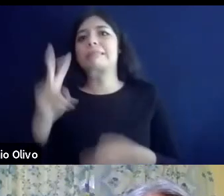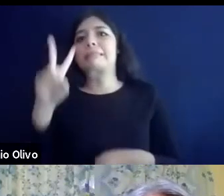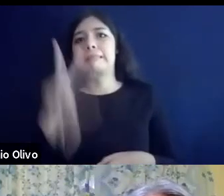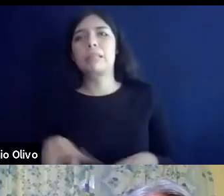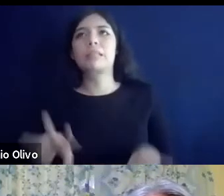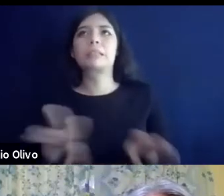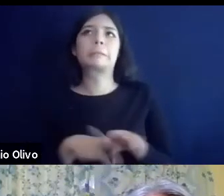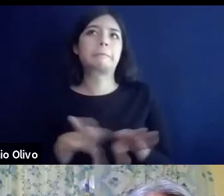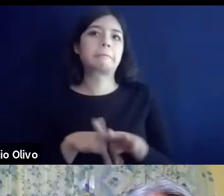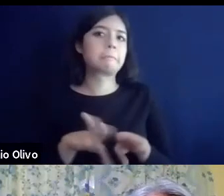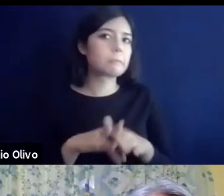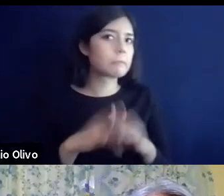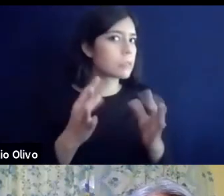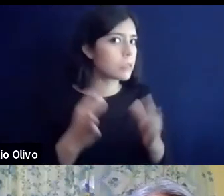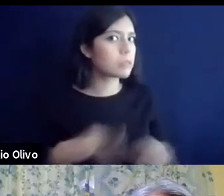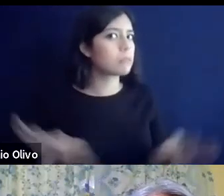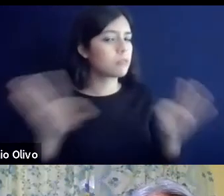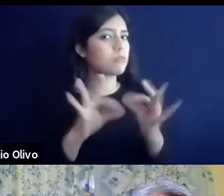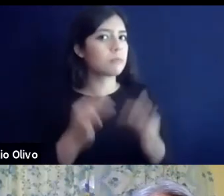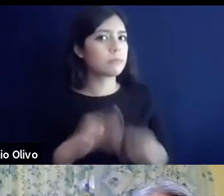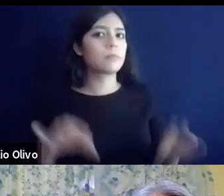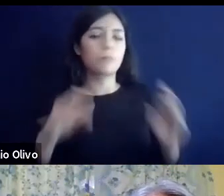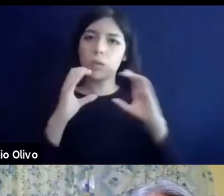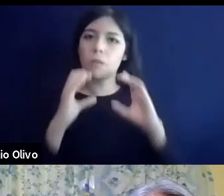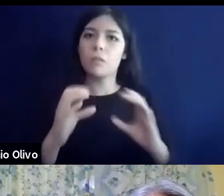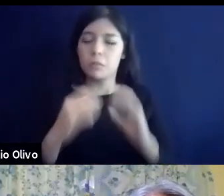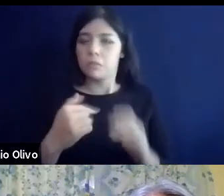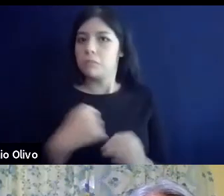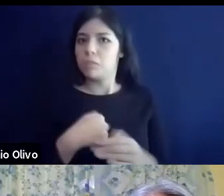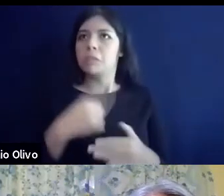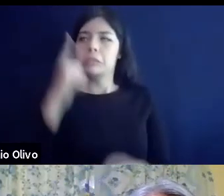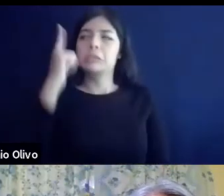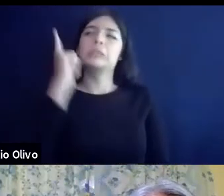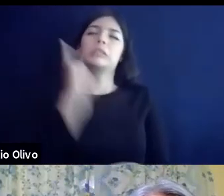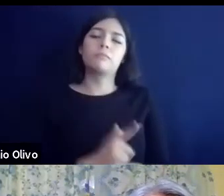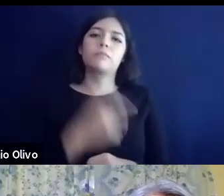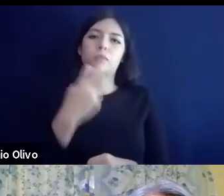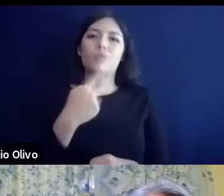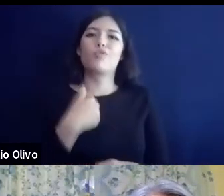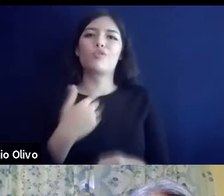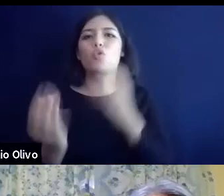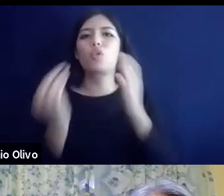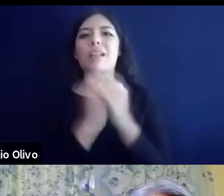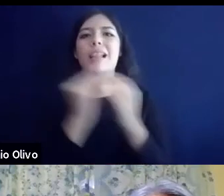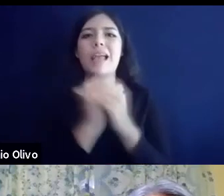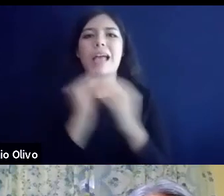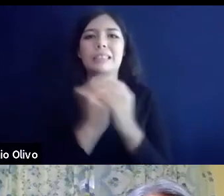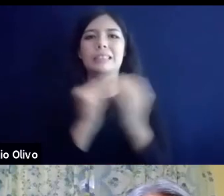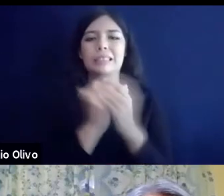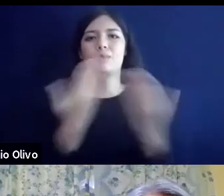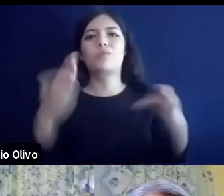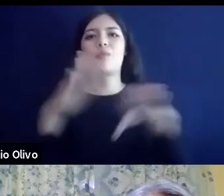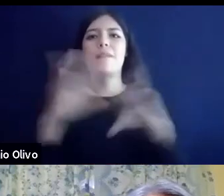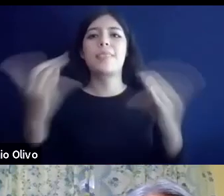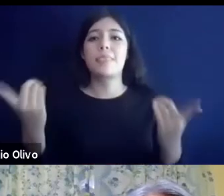un diplomado en discapacidad múltiple y la múltiple discapacidad es a veces muy,